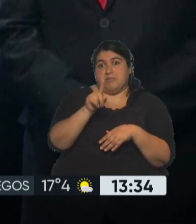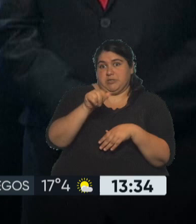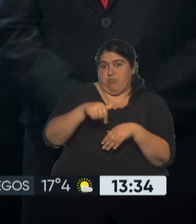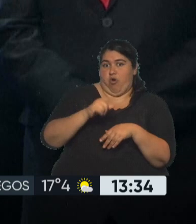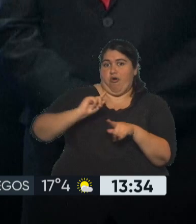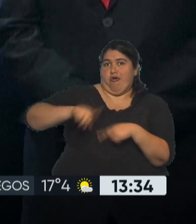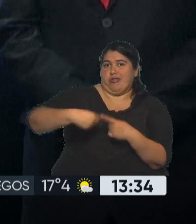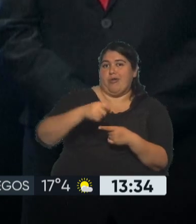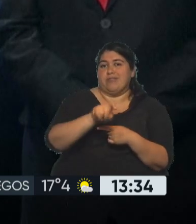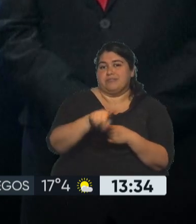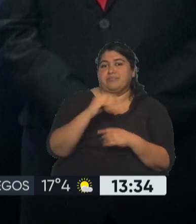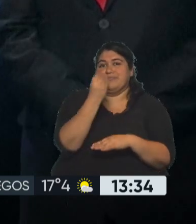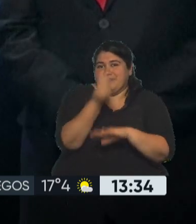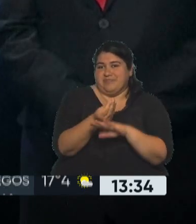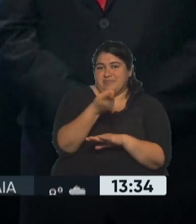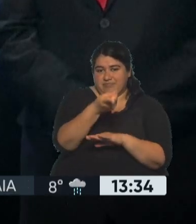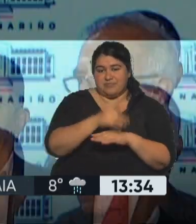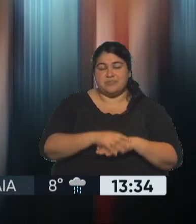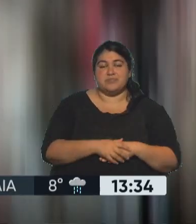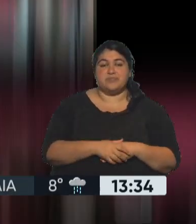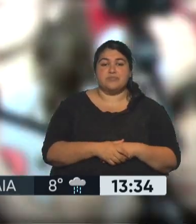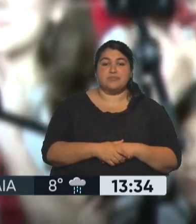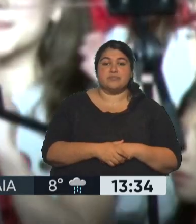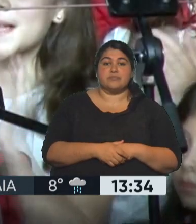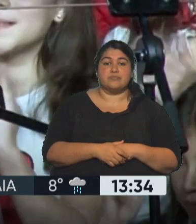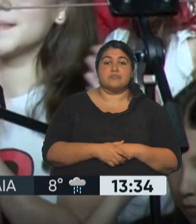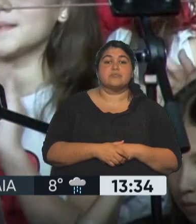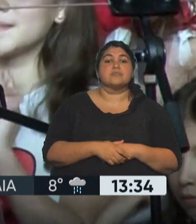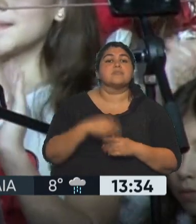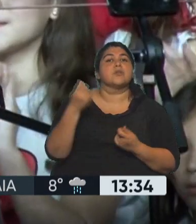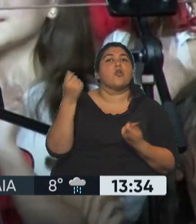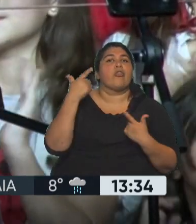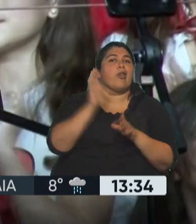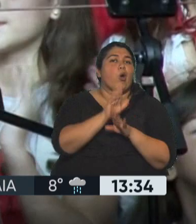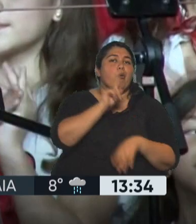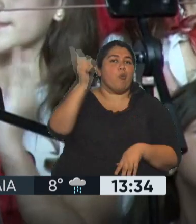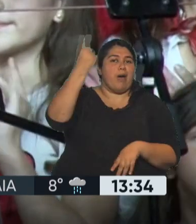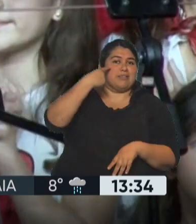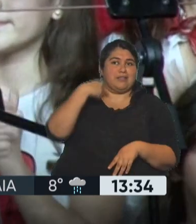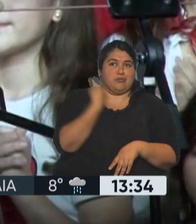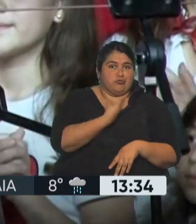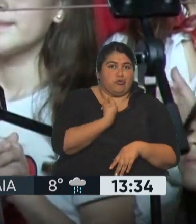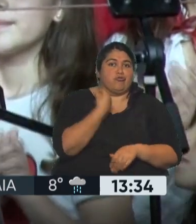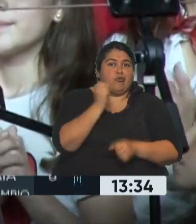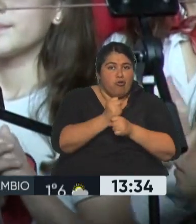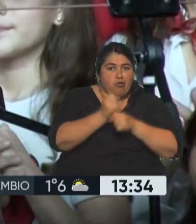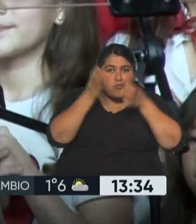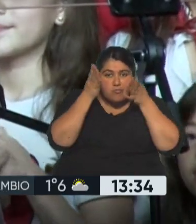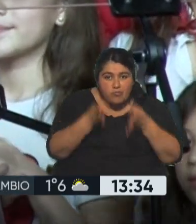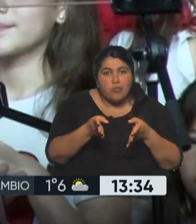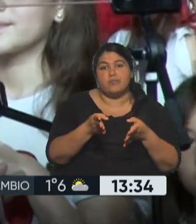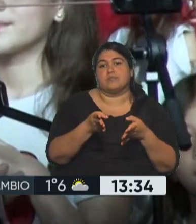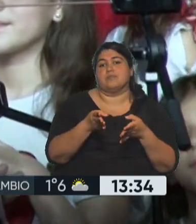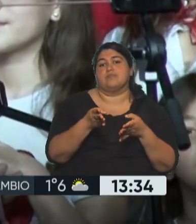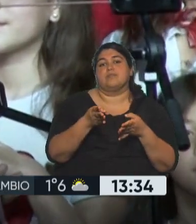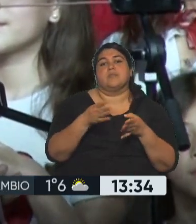alcaldesa Claudia López del partido Alianza Verde. Nos dieron un mandato para que trabajemos solamente por una causa,